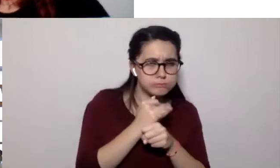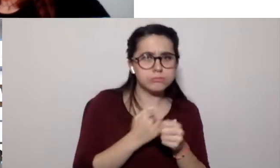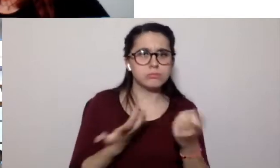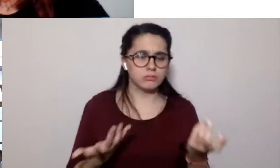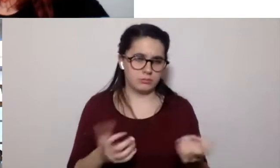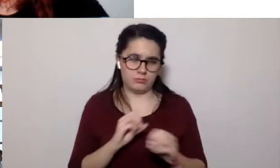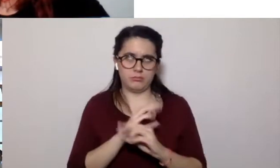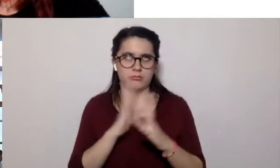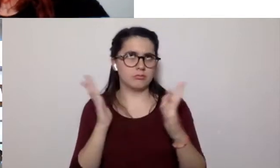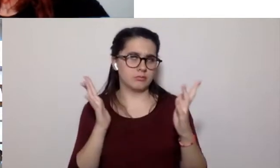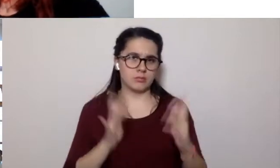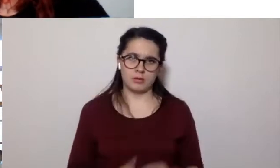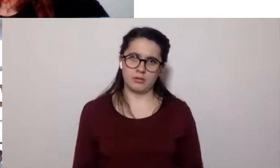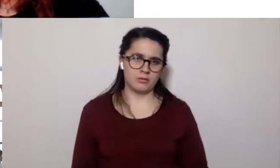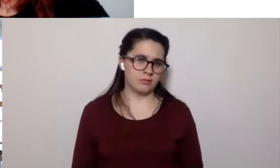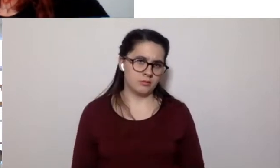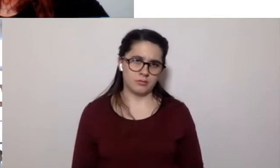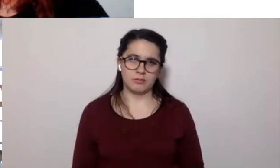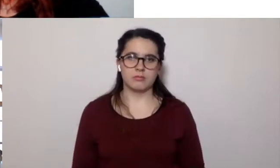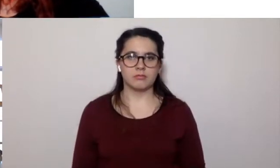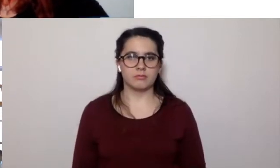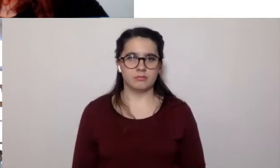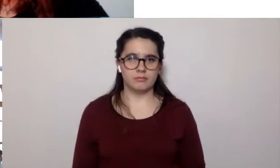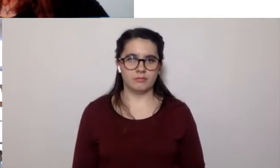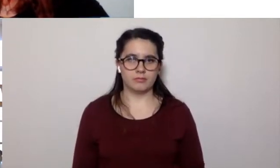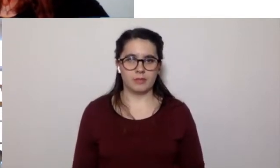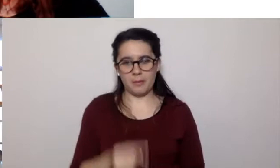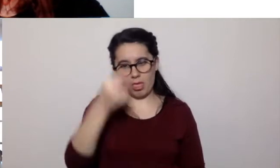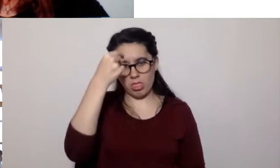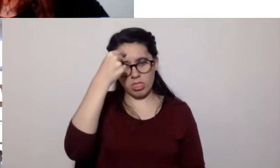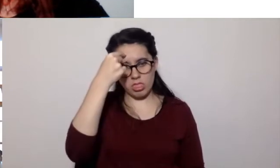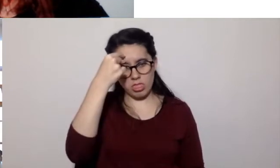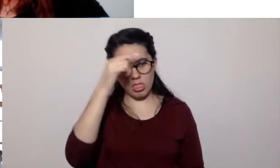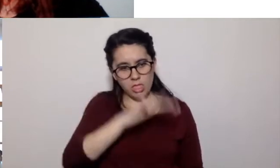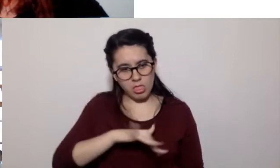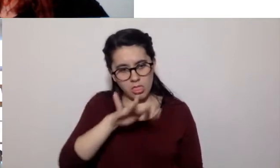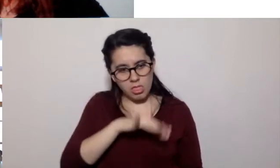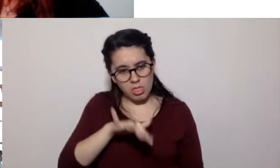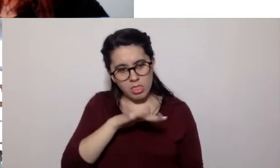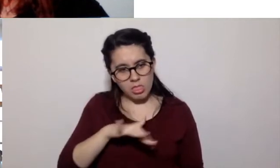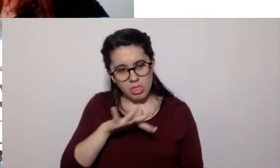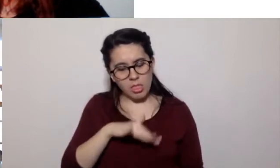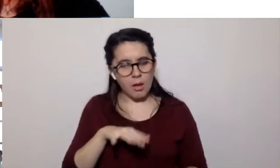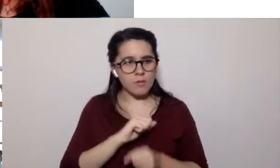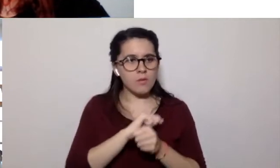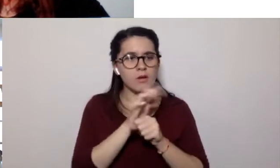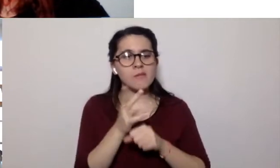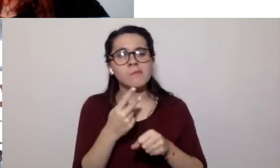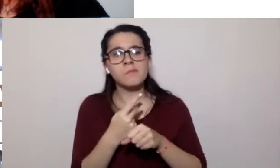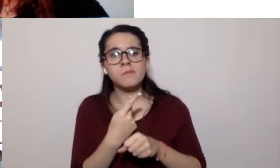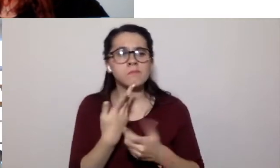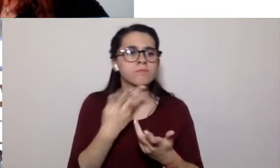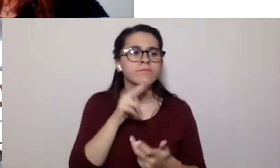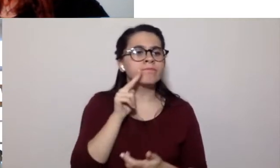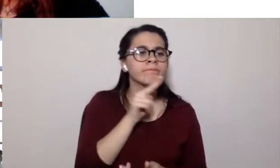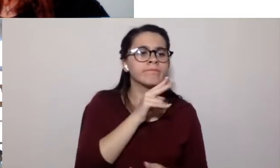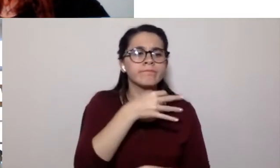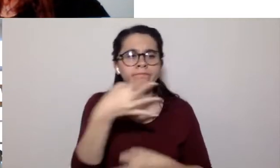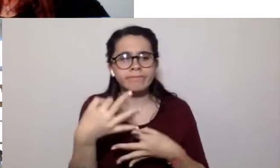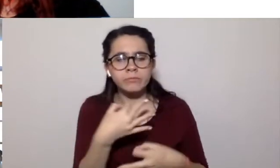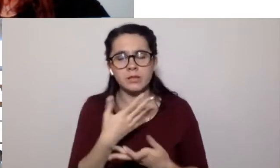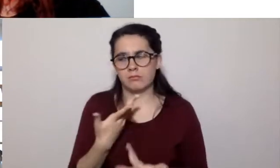hasta exageradamente, ¿no? Entonces, sí, pues sí, claro, empiezas a crear ansiedad en tu cuerpo, ¿no? Y en tu